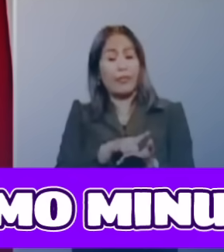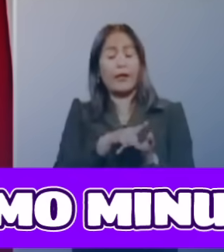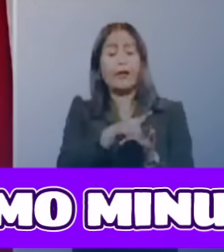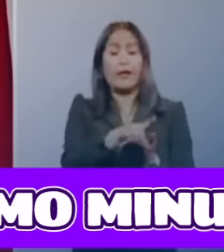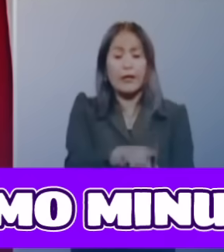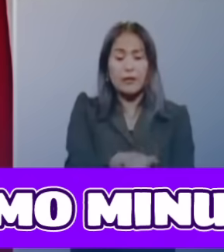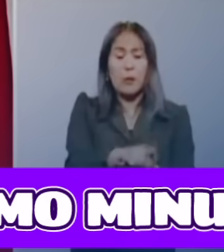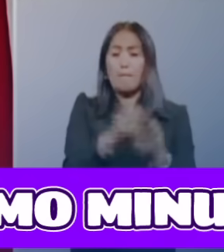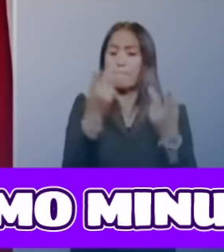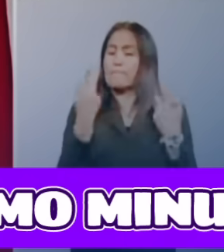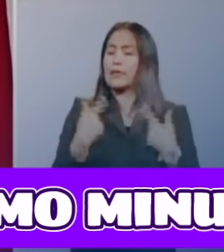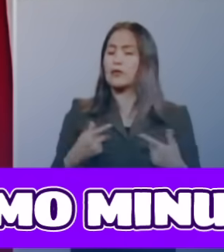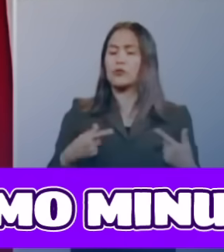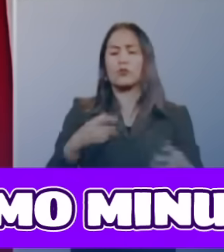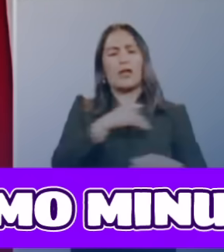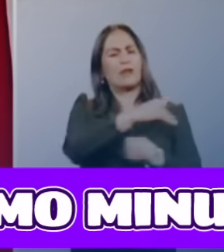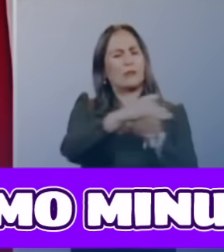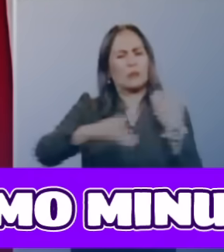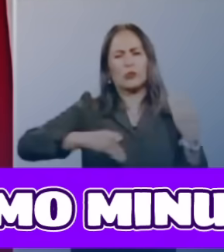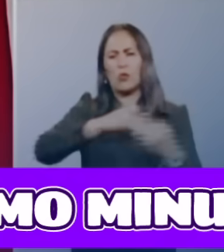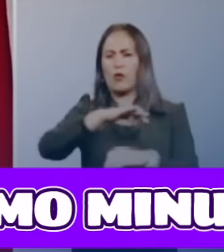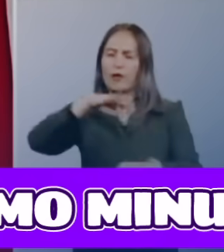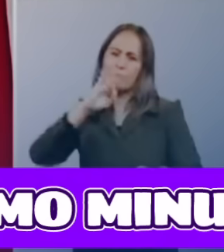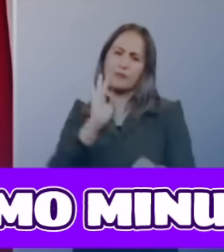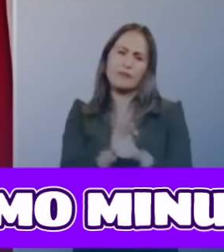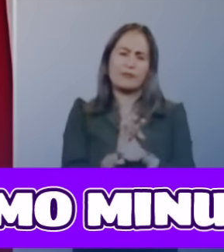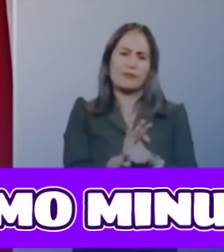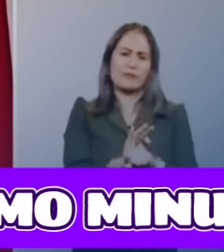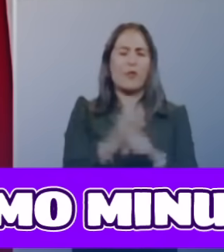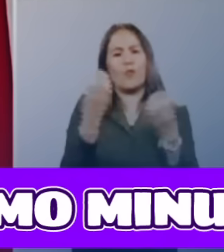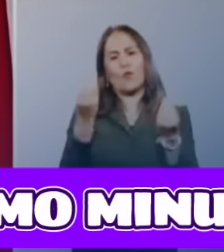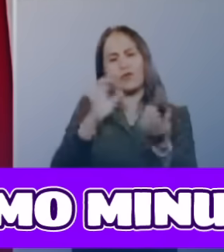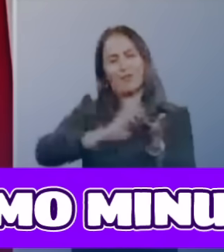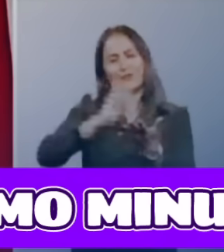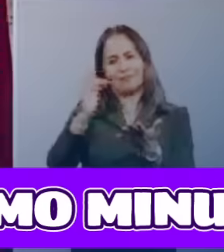derechos de todas las personas. Muchas gracias.